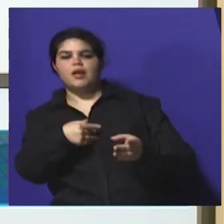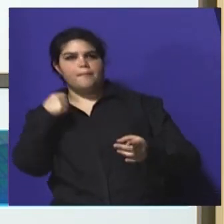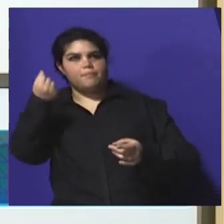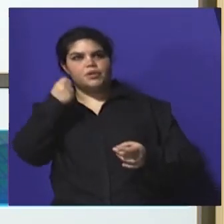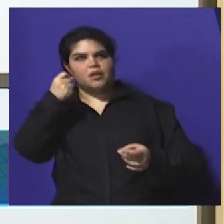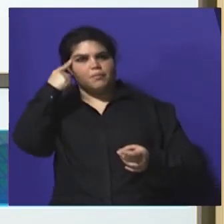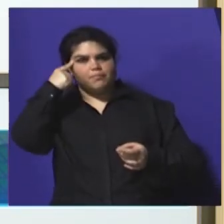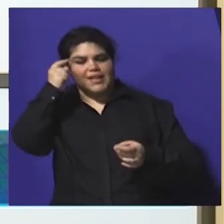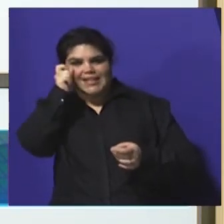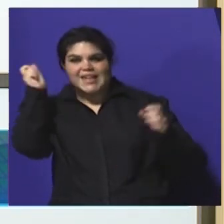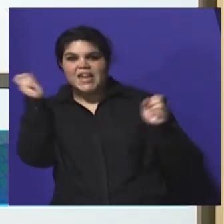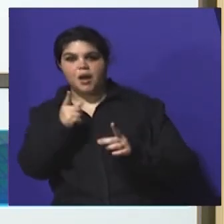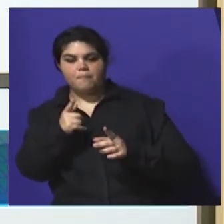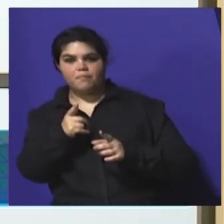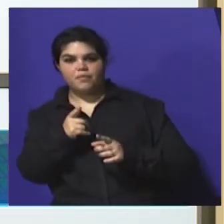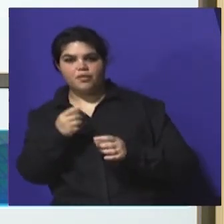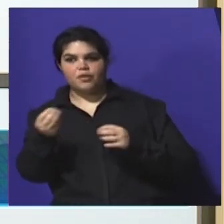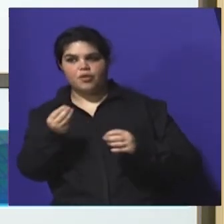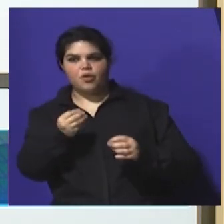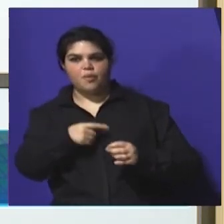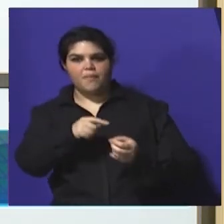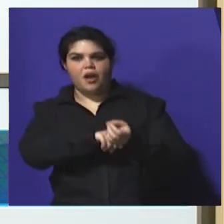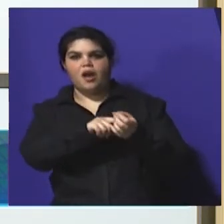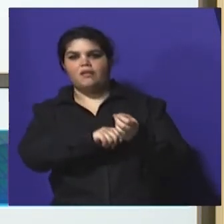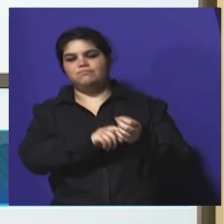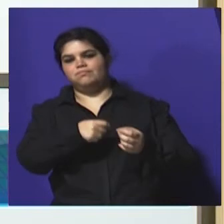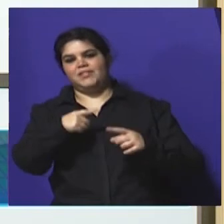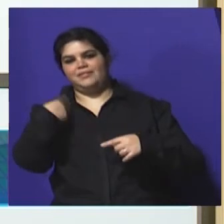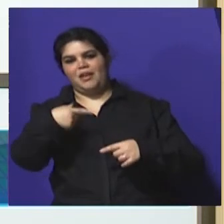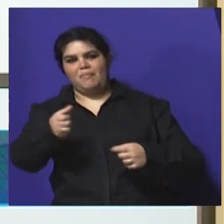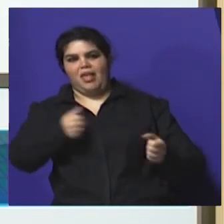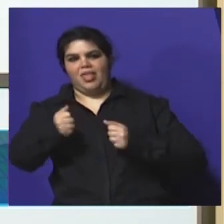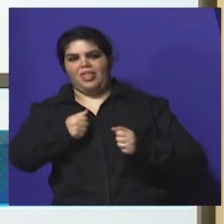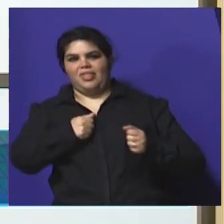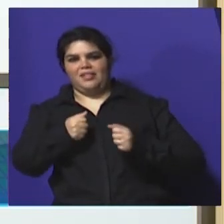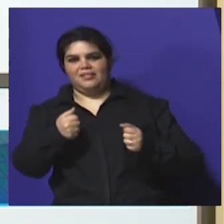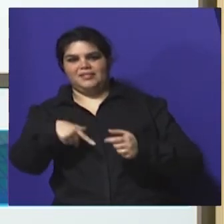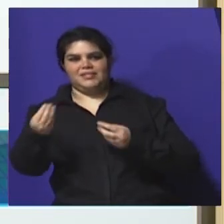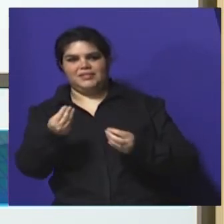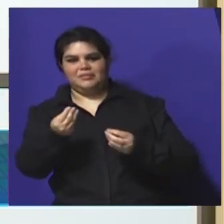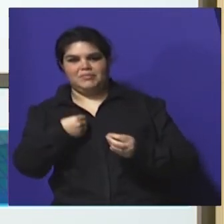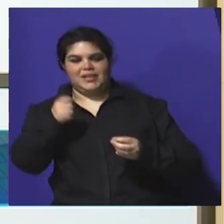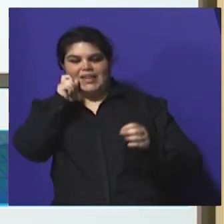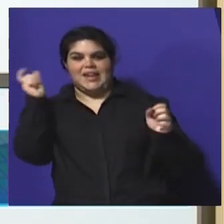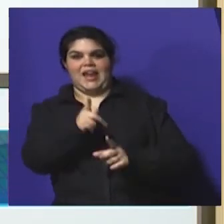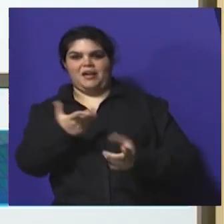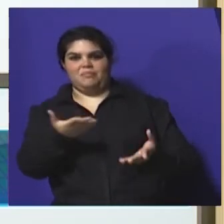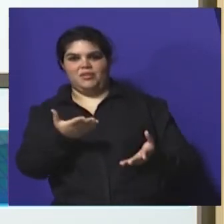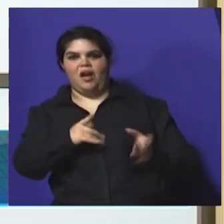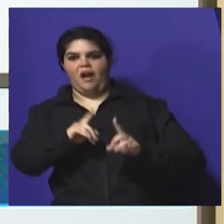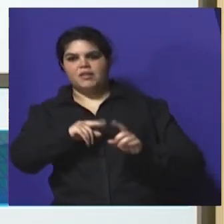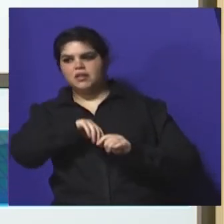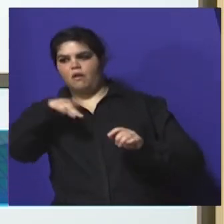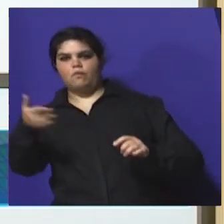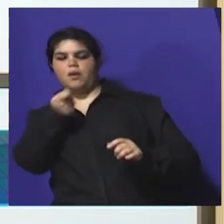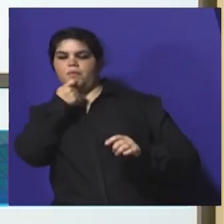en fracciones de segundo con el pulso arriba de 190 entonces una fuera que vuelvo a lo de